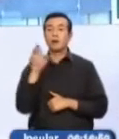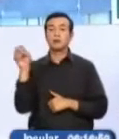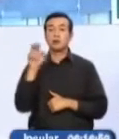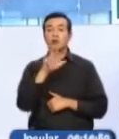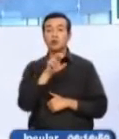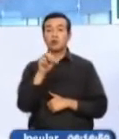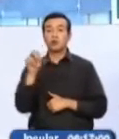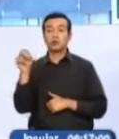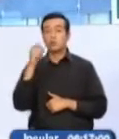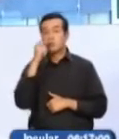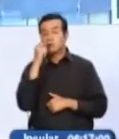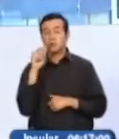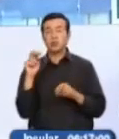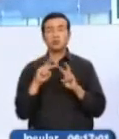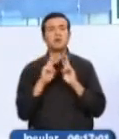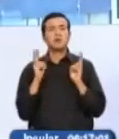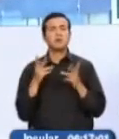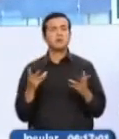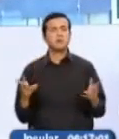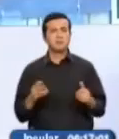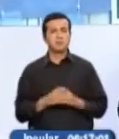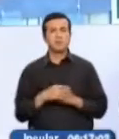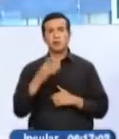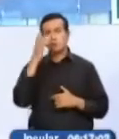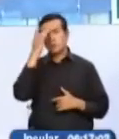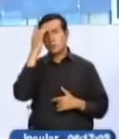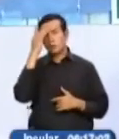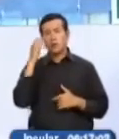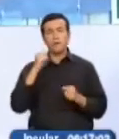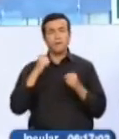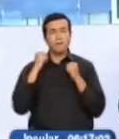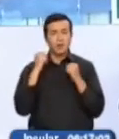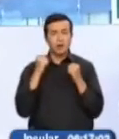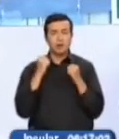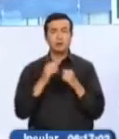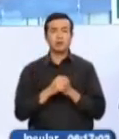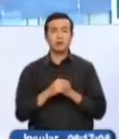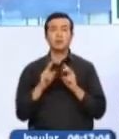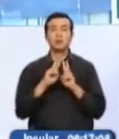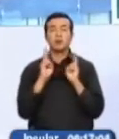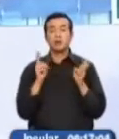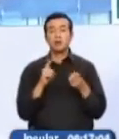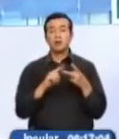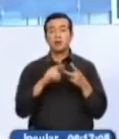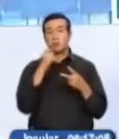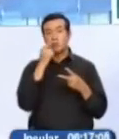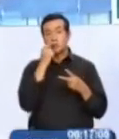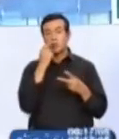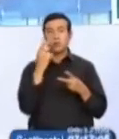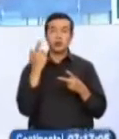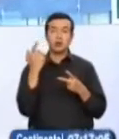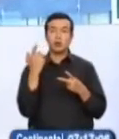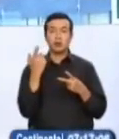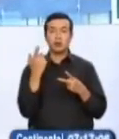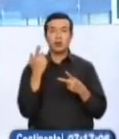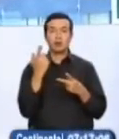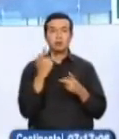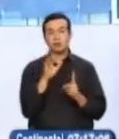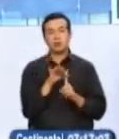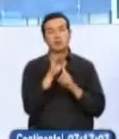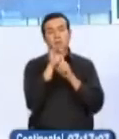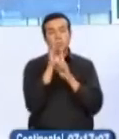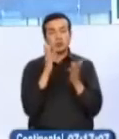medicamentos son corresponden fundamentalmente a enfermedades catastróficas a medicamentos huérfanos-- para esta subasta